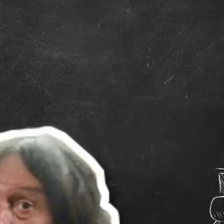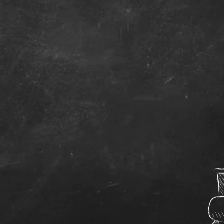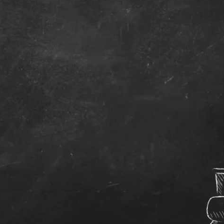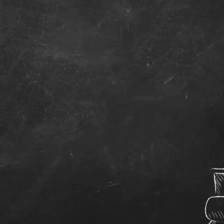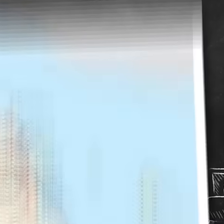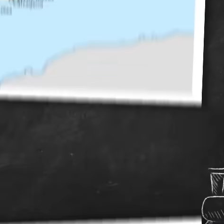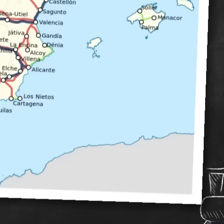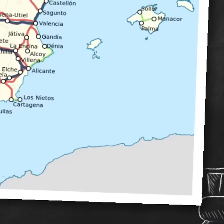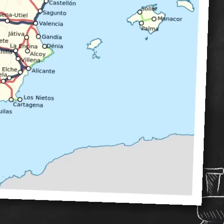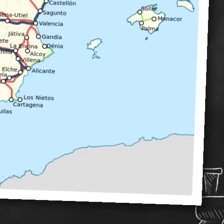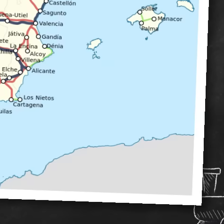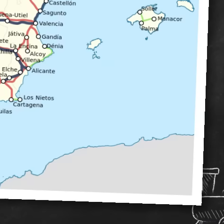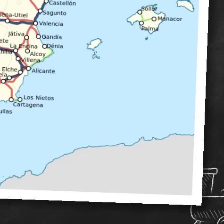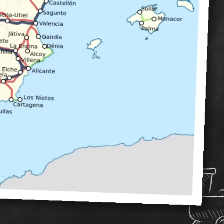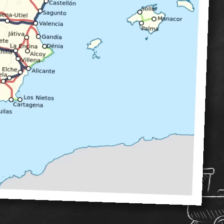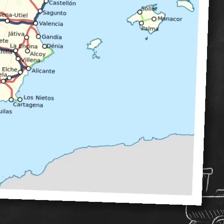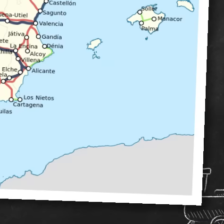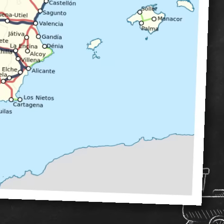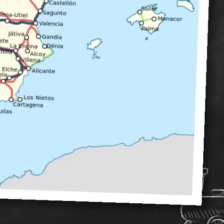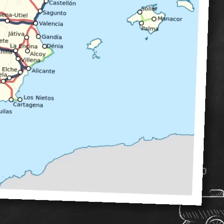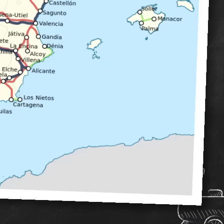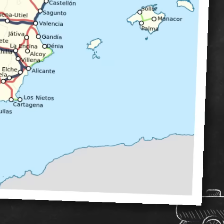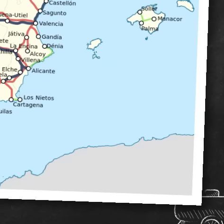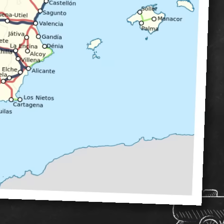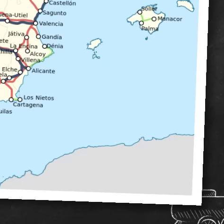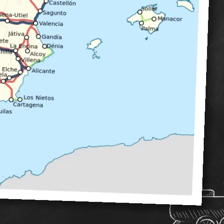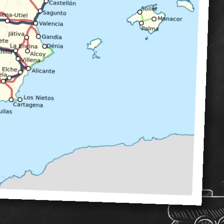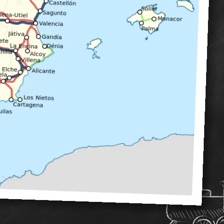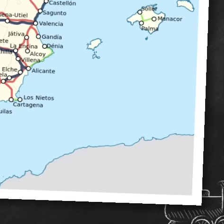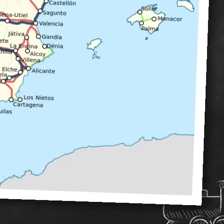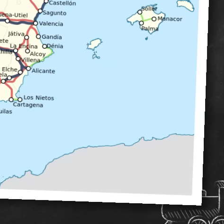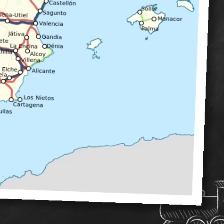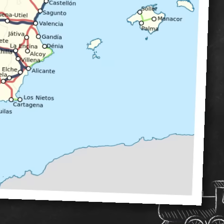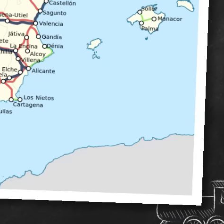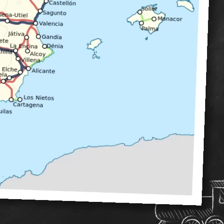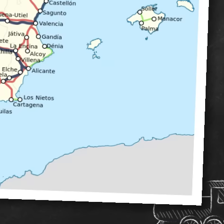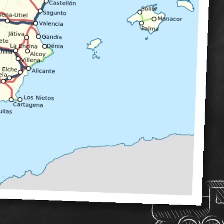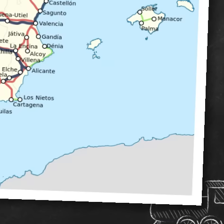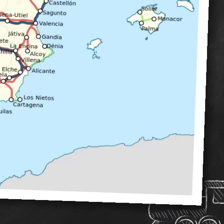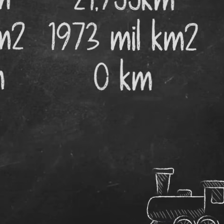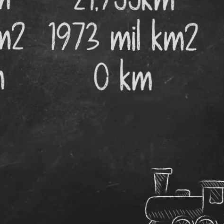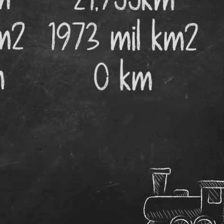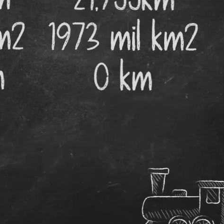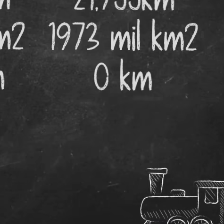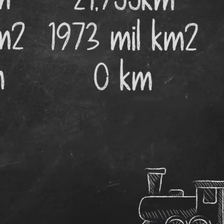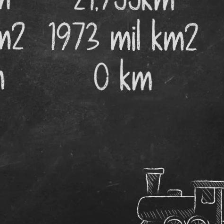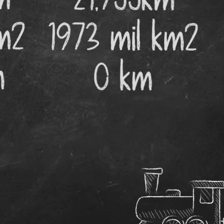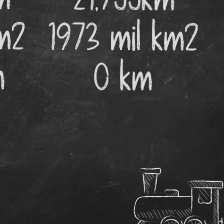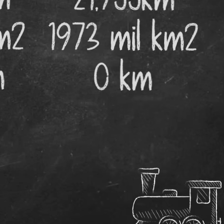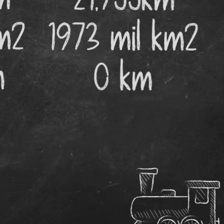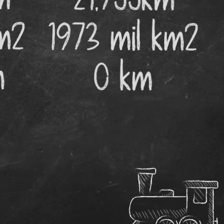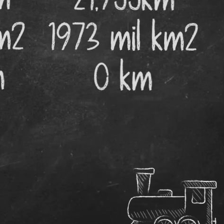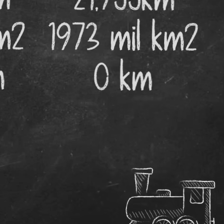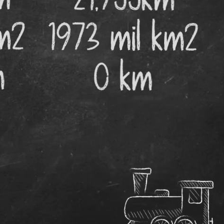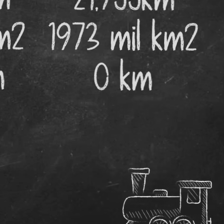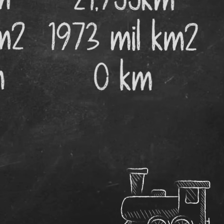poco del sistema ferroviario español para ponernos en perspectiva. Según su Ministerio de Transporte, cuentan con cerca de 16.000 kilómetros de vías